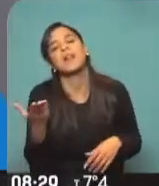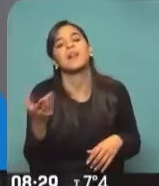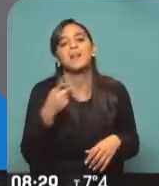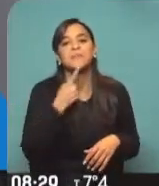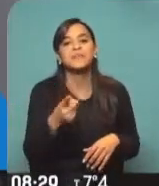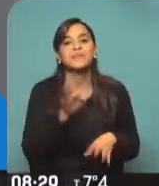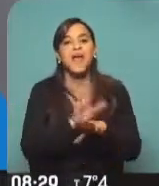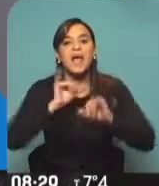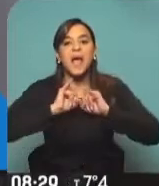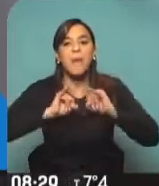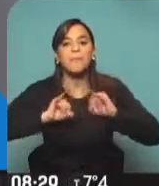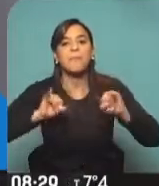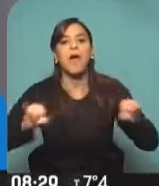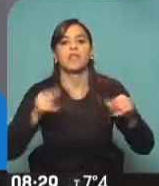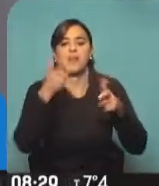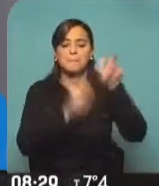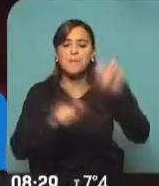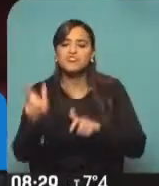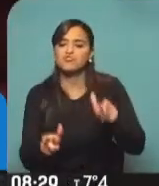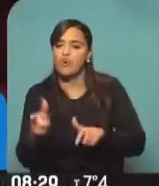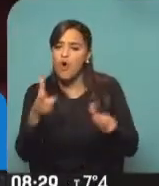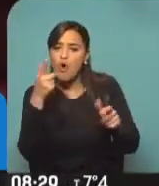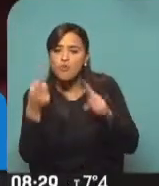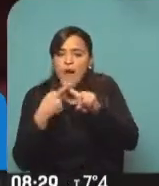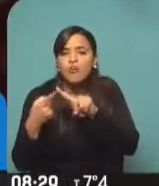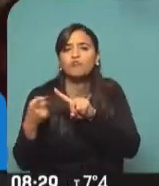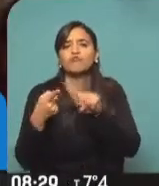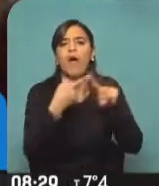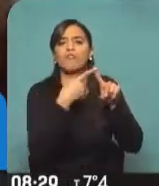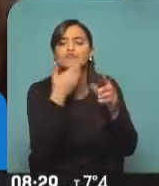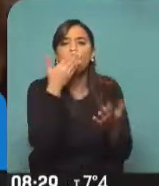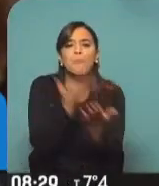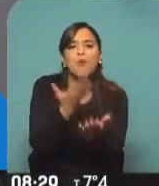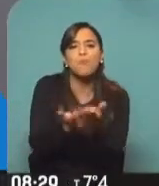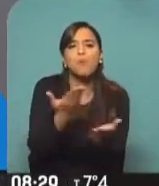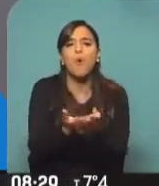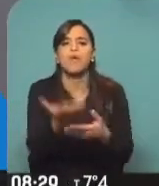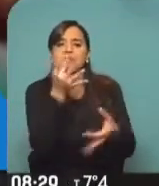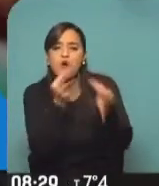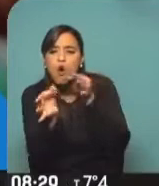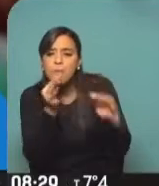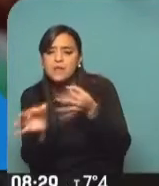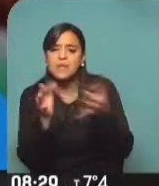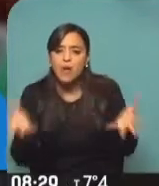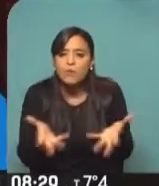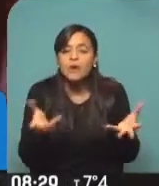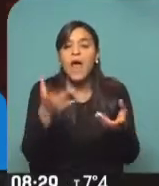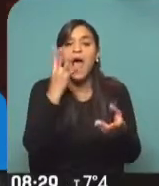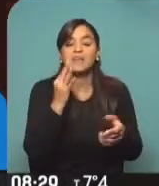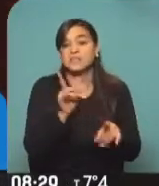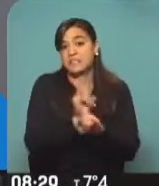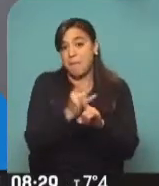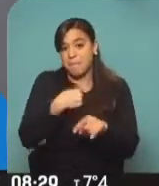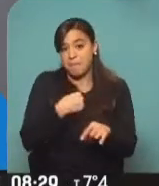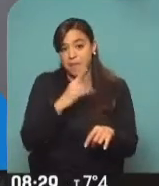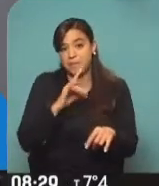haciendo campaña que es estar cerca de la gente escuchar escuchar las propuestas y conversar digo motivarlos es algo lo que hago siempre